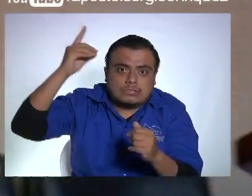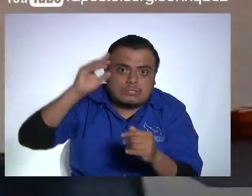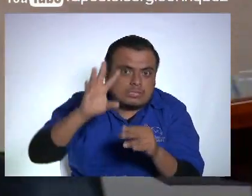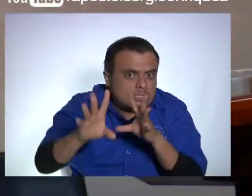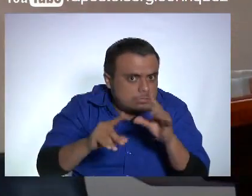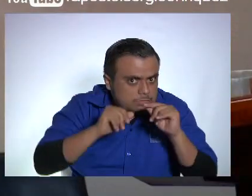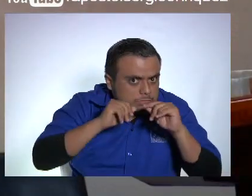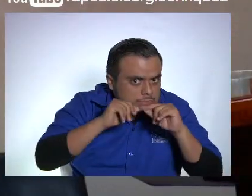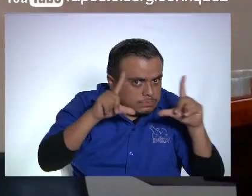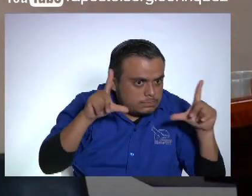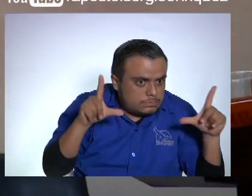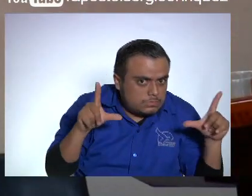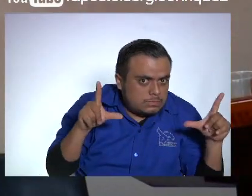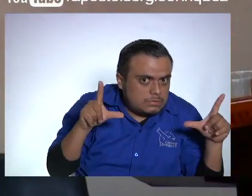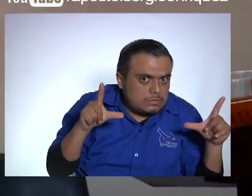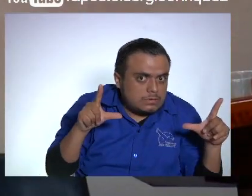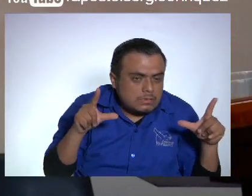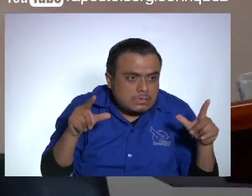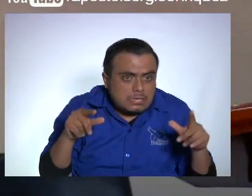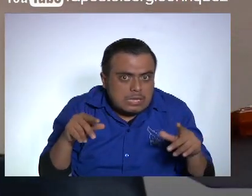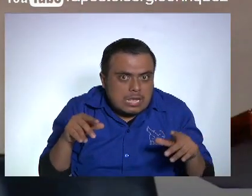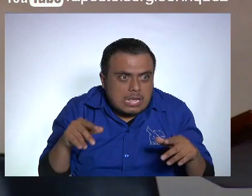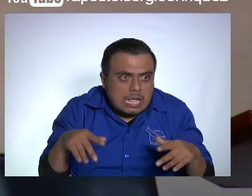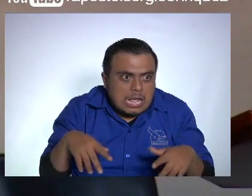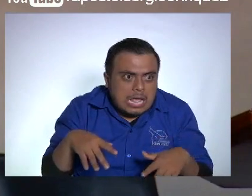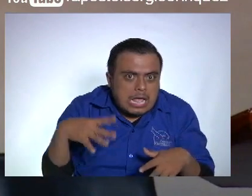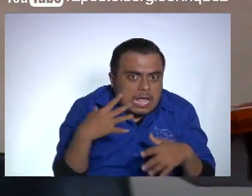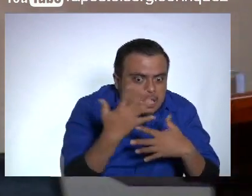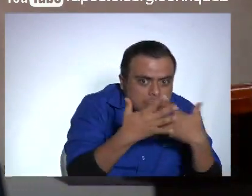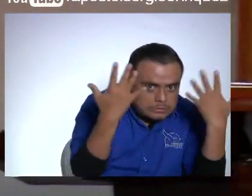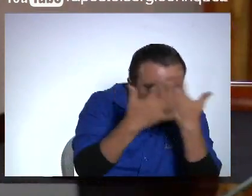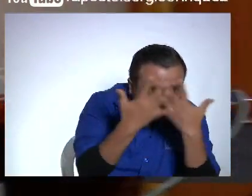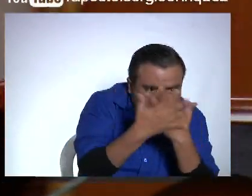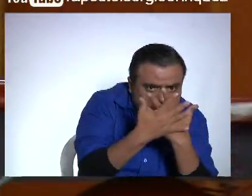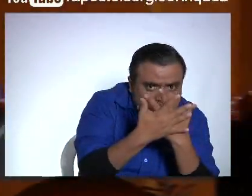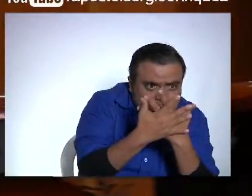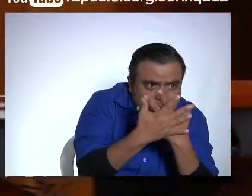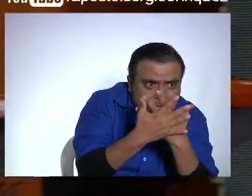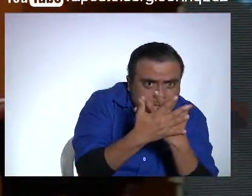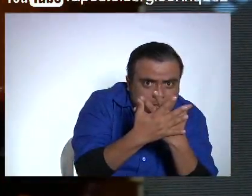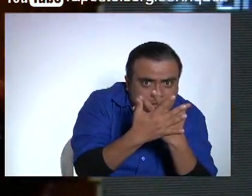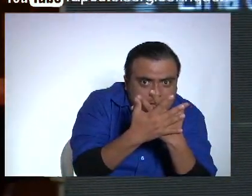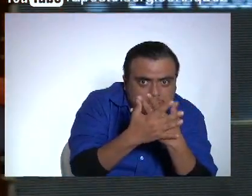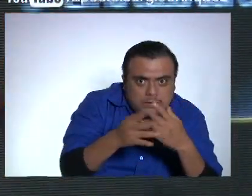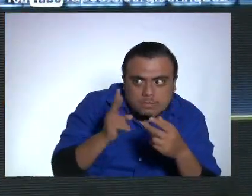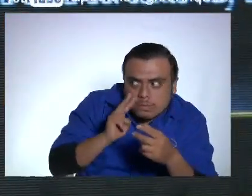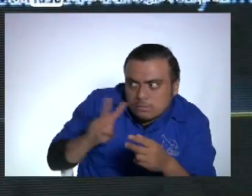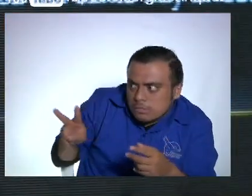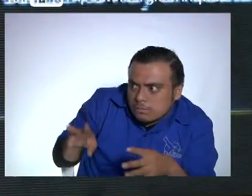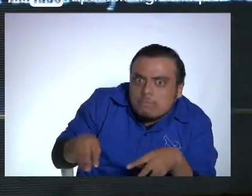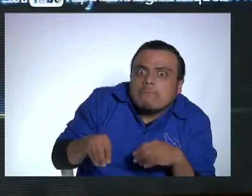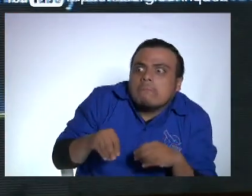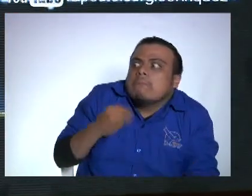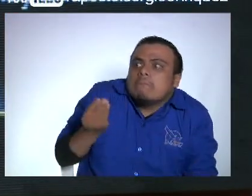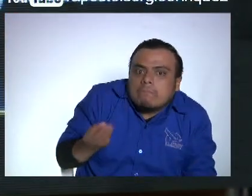A veces pasa un error y cuando siente uno como director, ¿qué pasó?